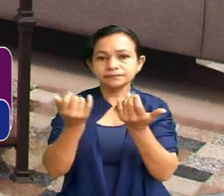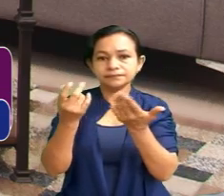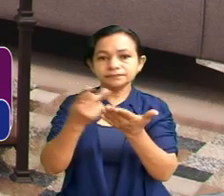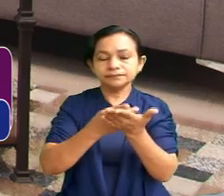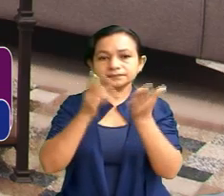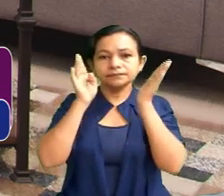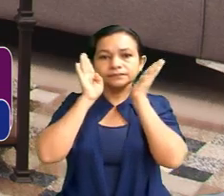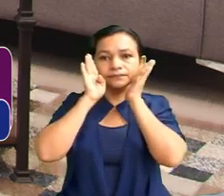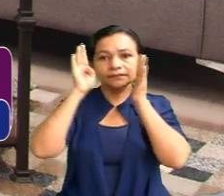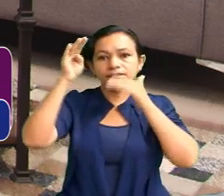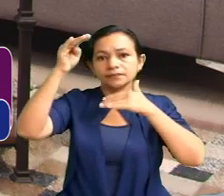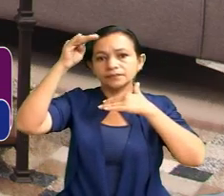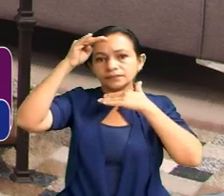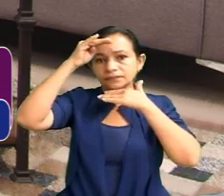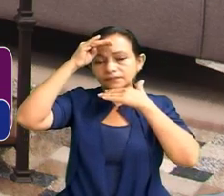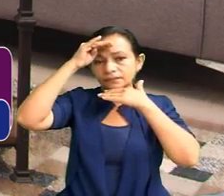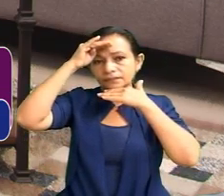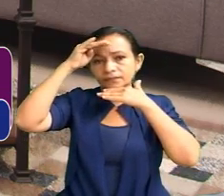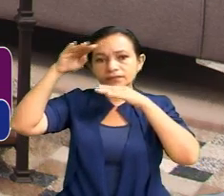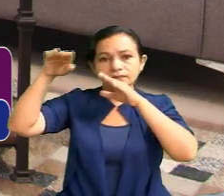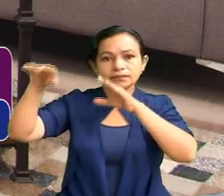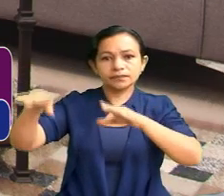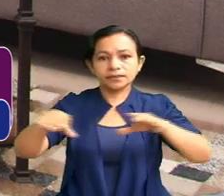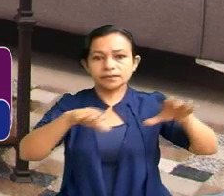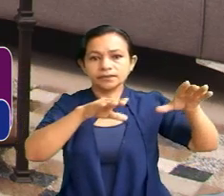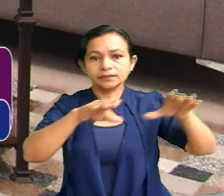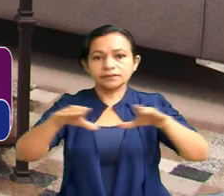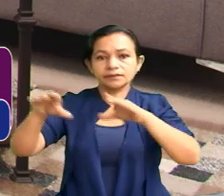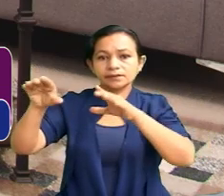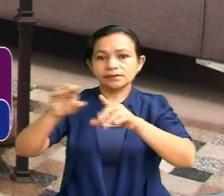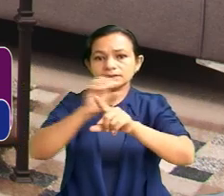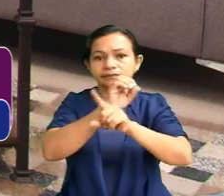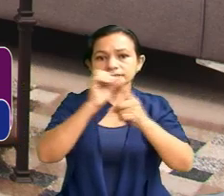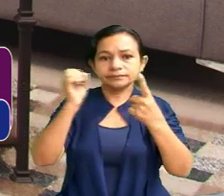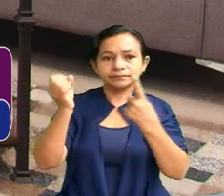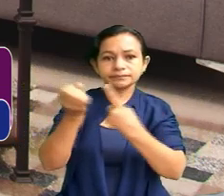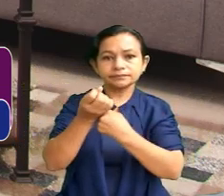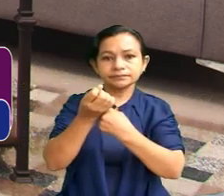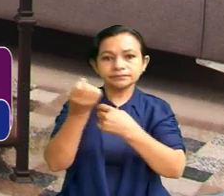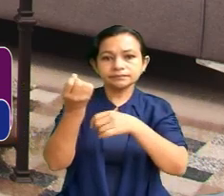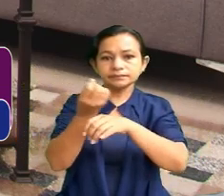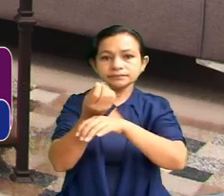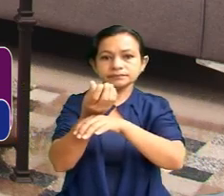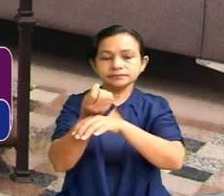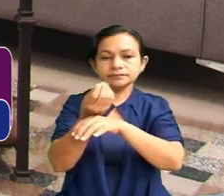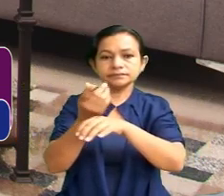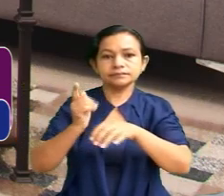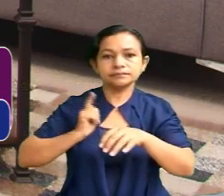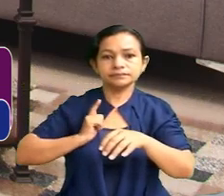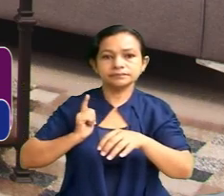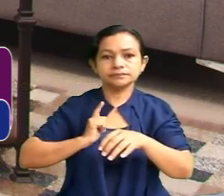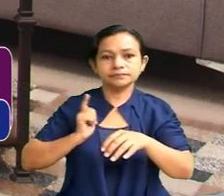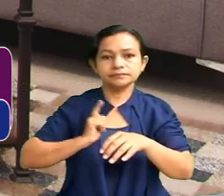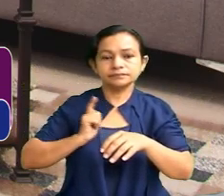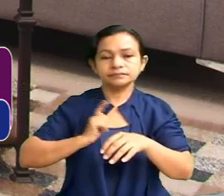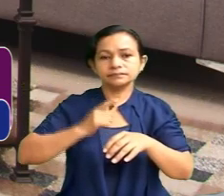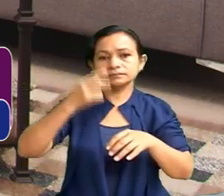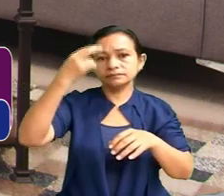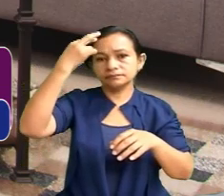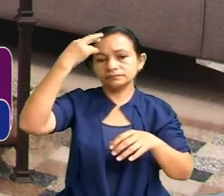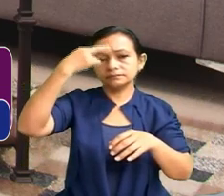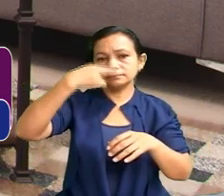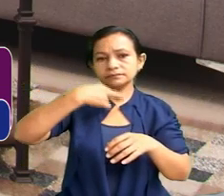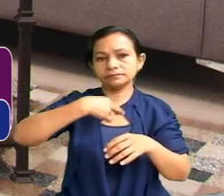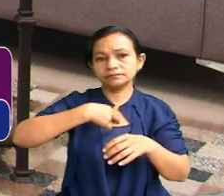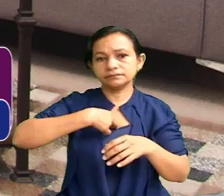privado alrededor de actividades propias que ellos mismos organizan que las alcaldías facilitan y promueven pero que también es responsabilidad de